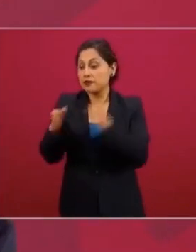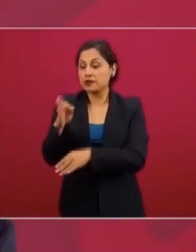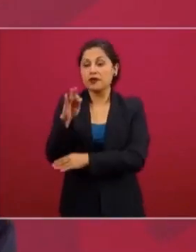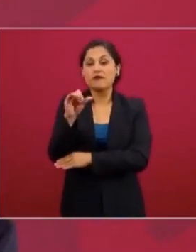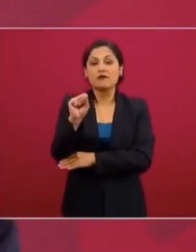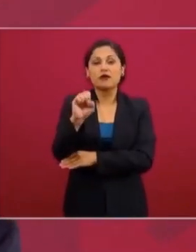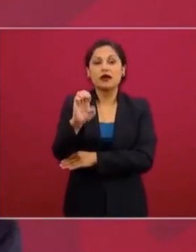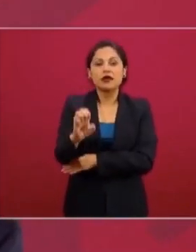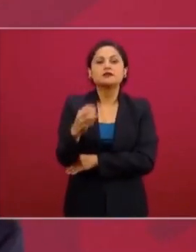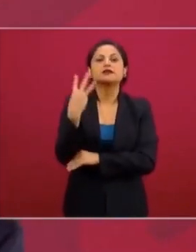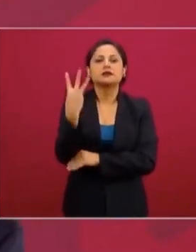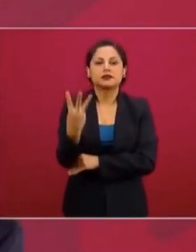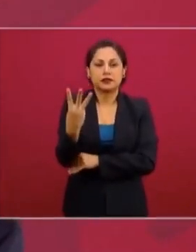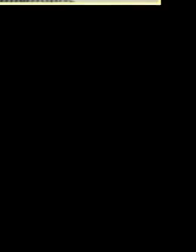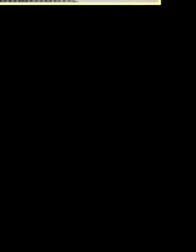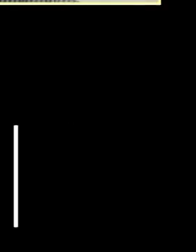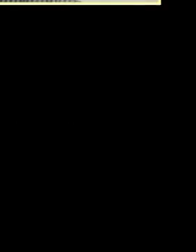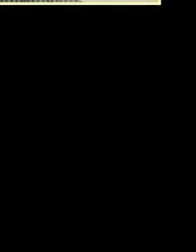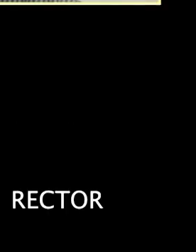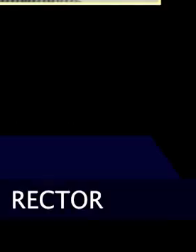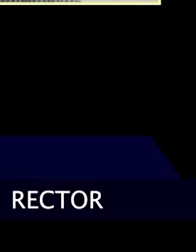presenciales el 1 de junio.